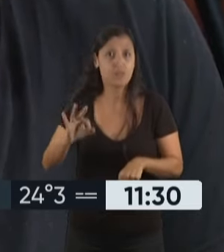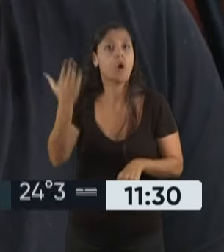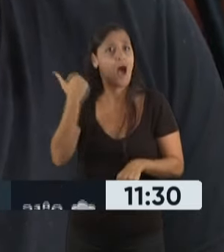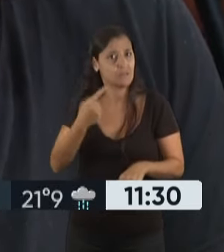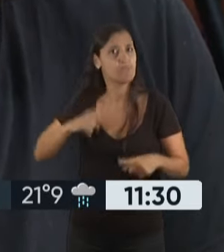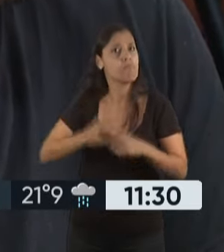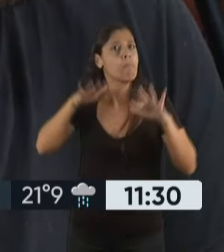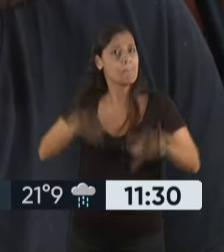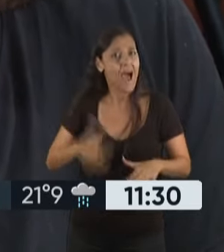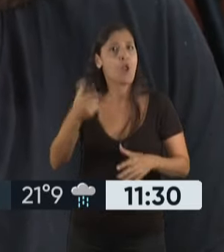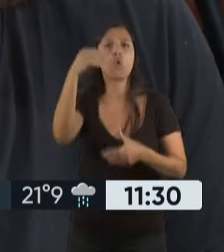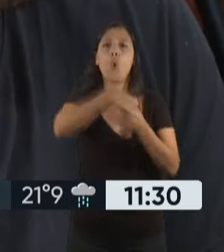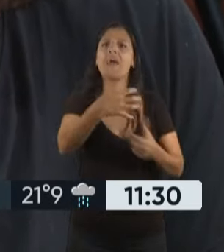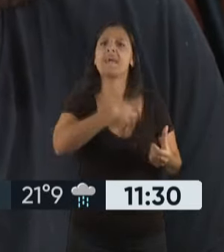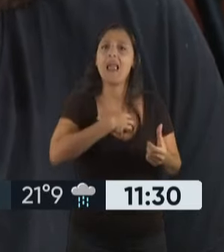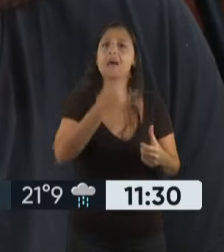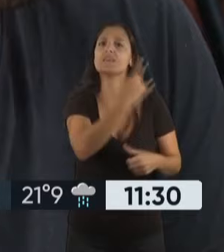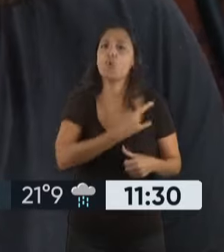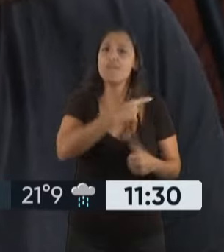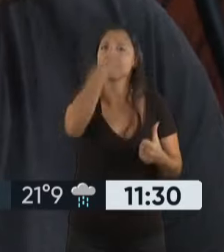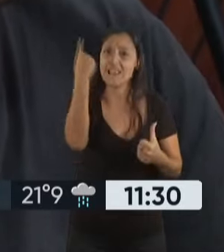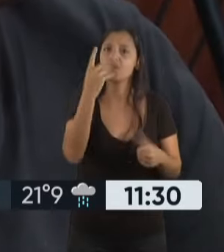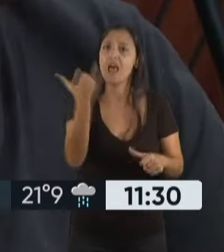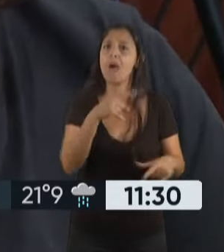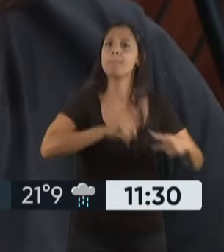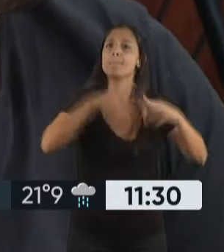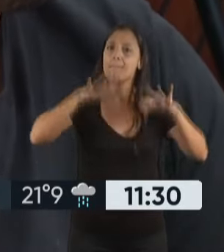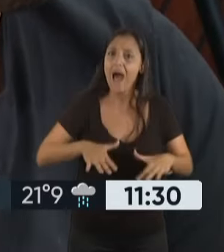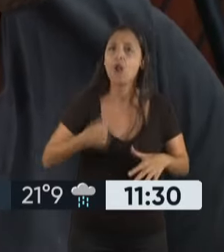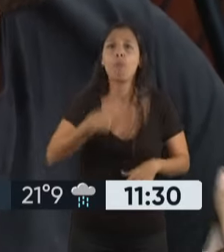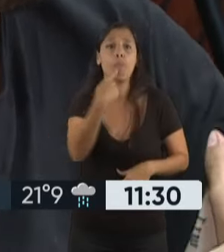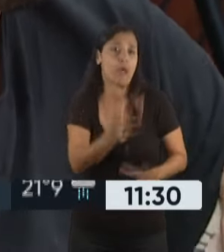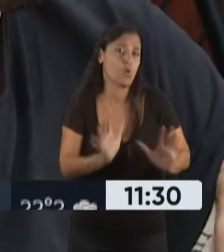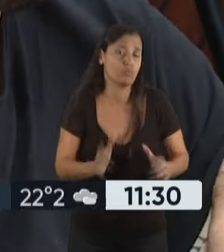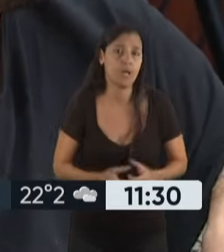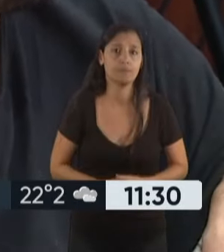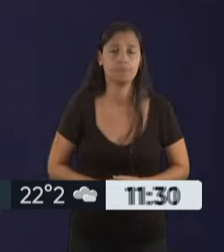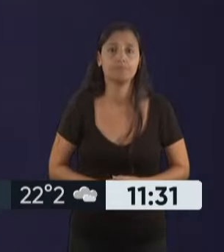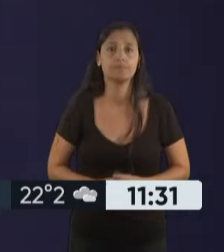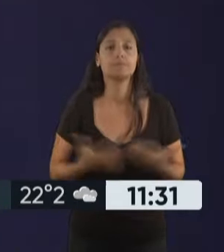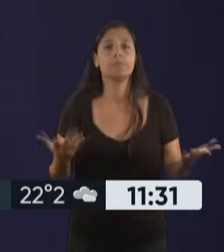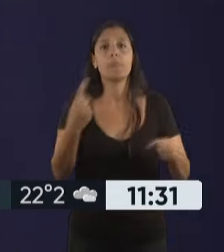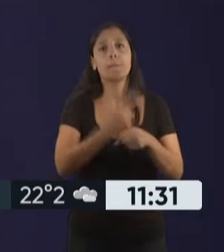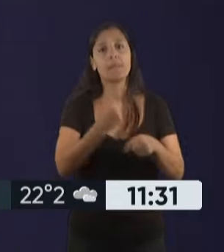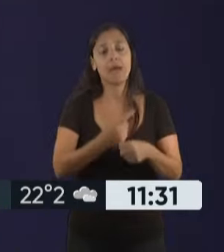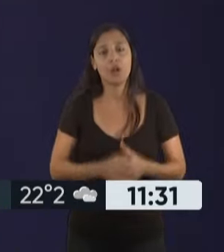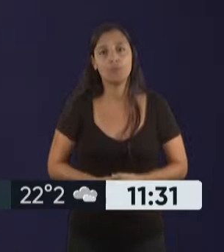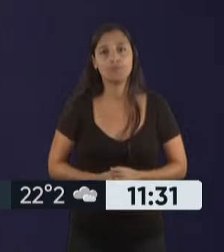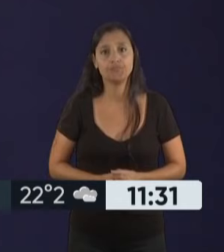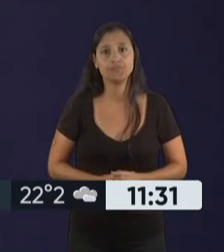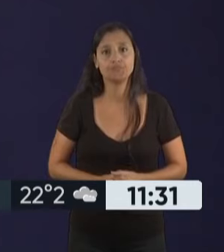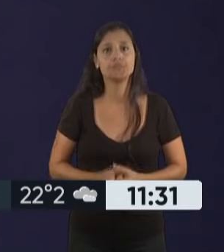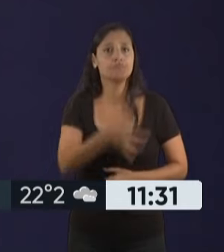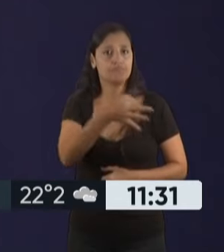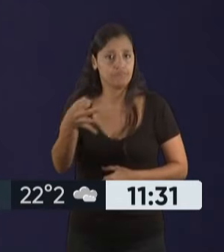paro no hubo en muchas universidades nacionales y bueno La pregunta es esa bueno en principio